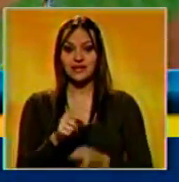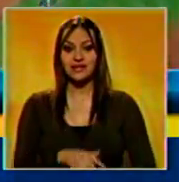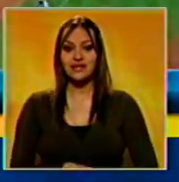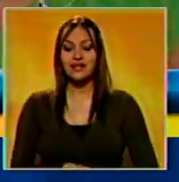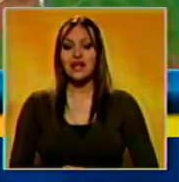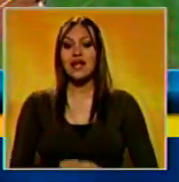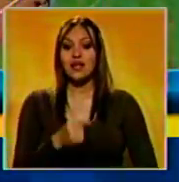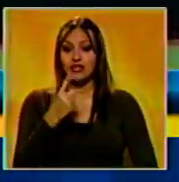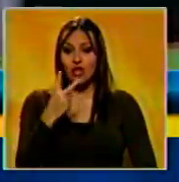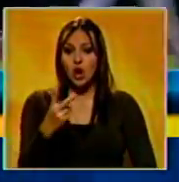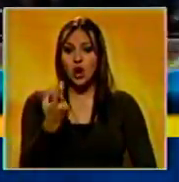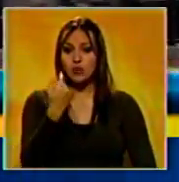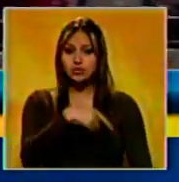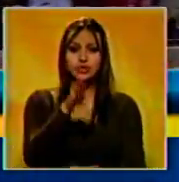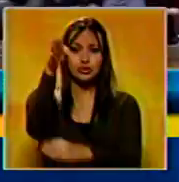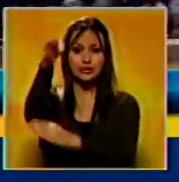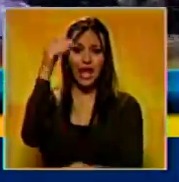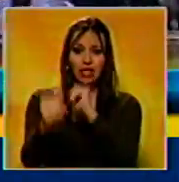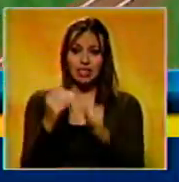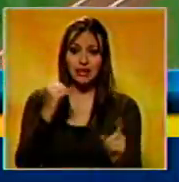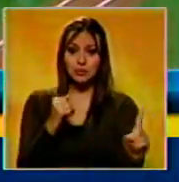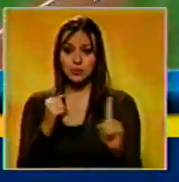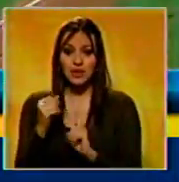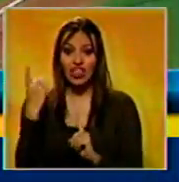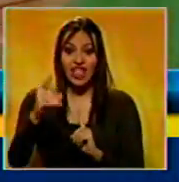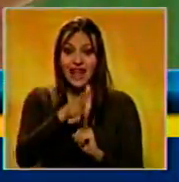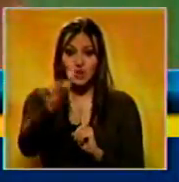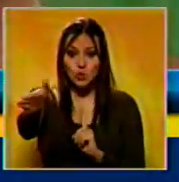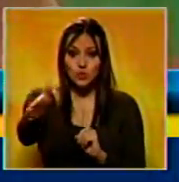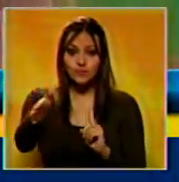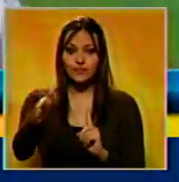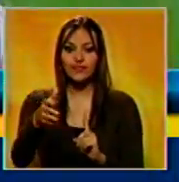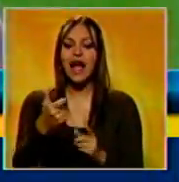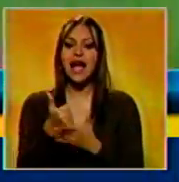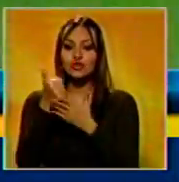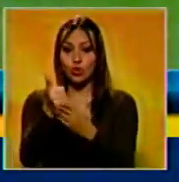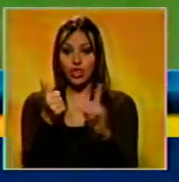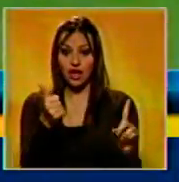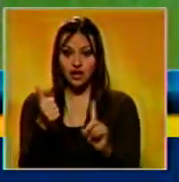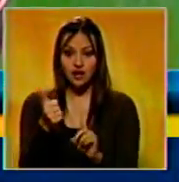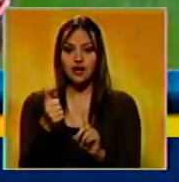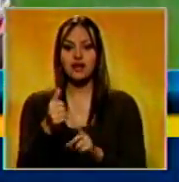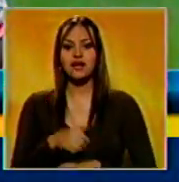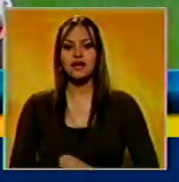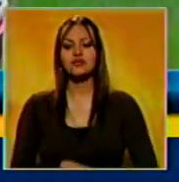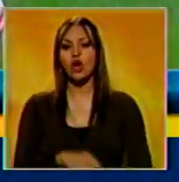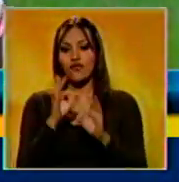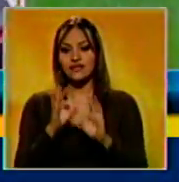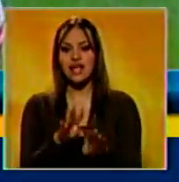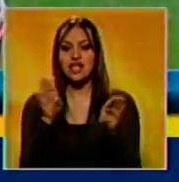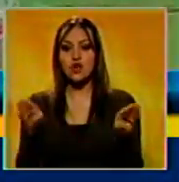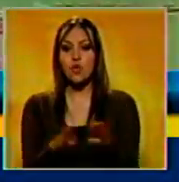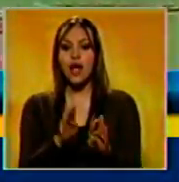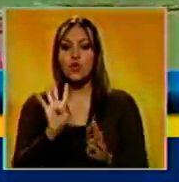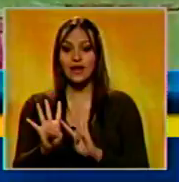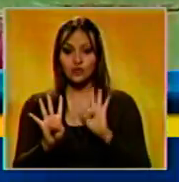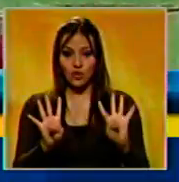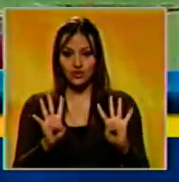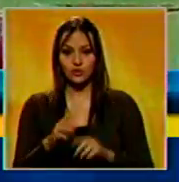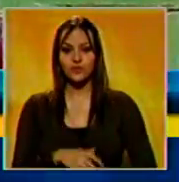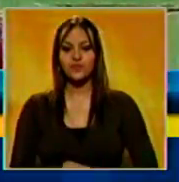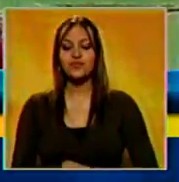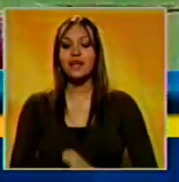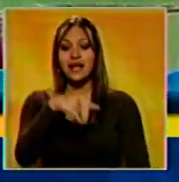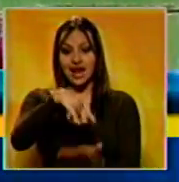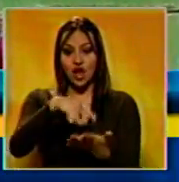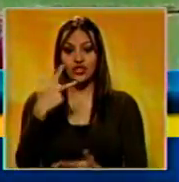dos imparables del encuentro. Batazo a la línea derecha que remontaba a su compatriota Marcos Cútaro con la rayita del empate a 4. El craobeño